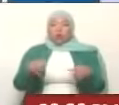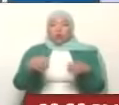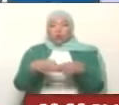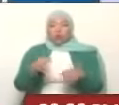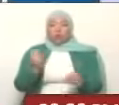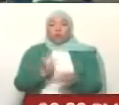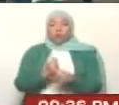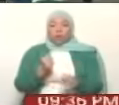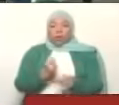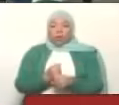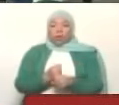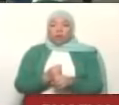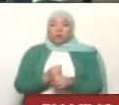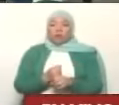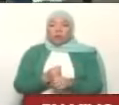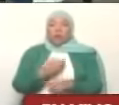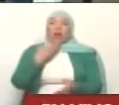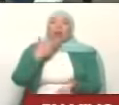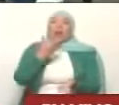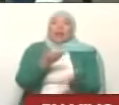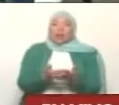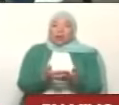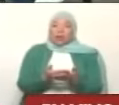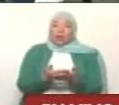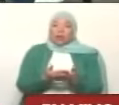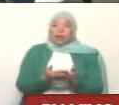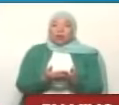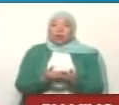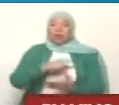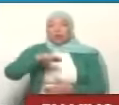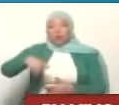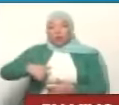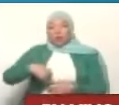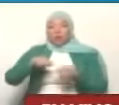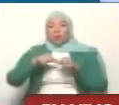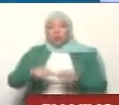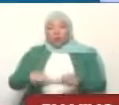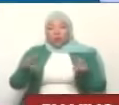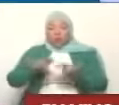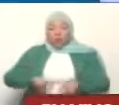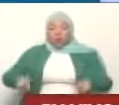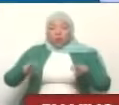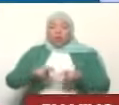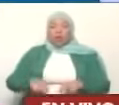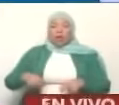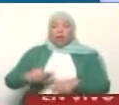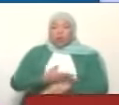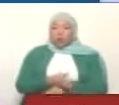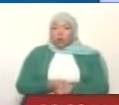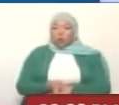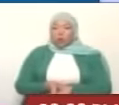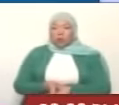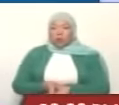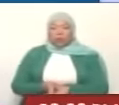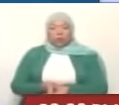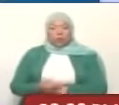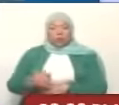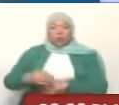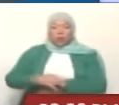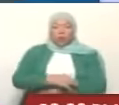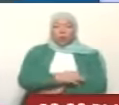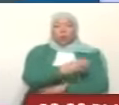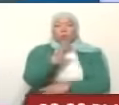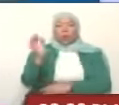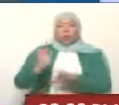ustedes. Les agradezco que ustedes sigan dedicadas a tiempo completo. Tenemos